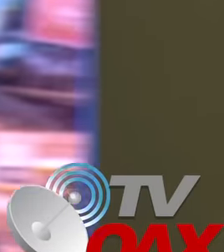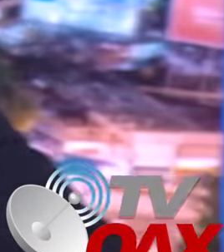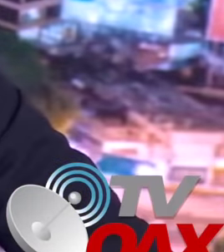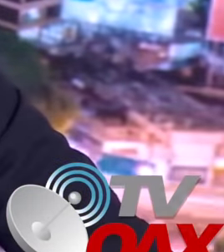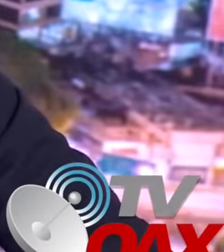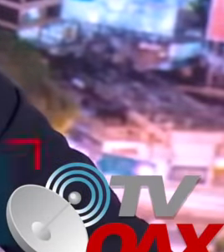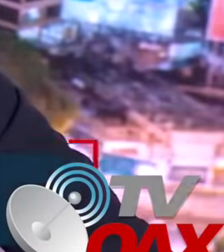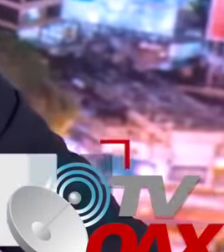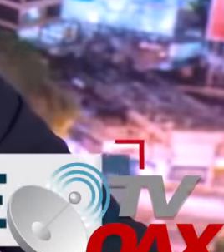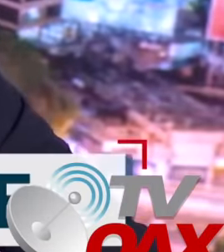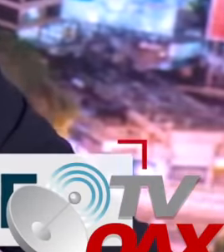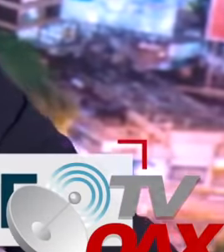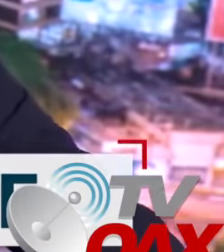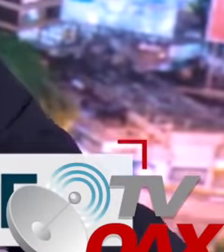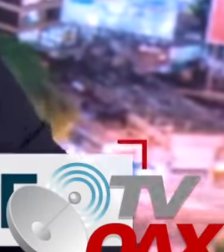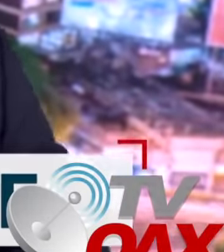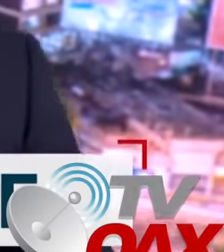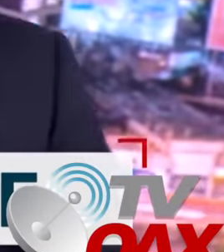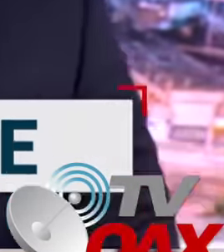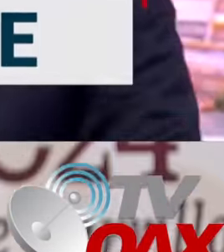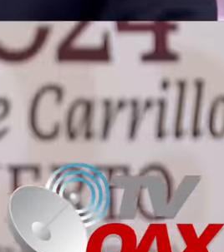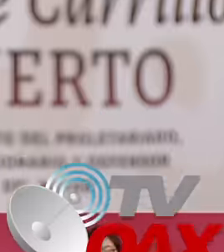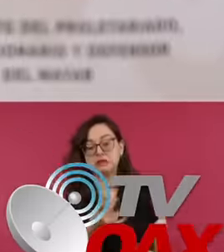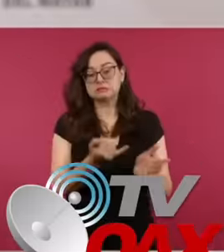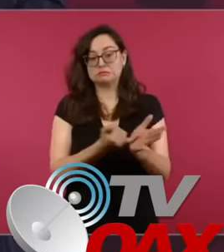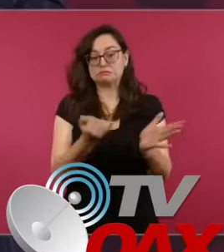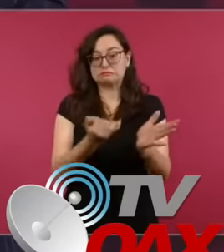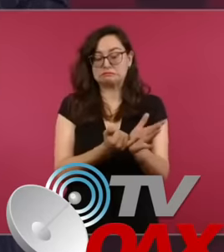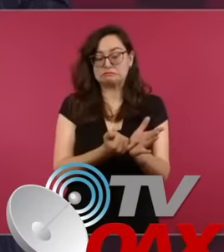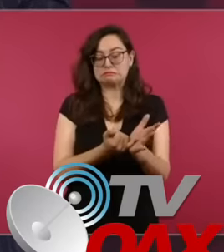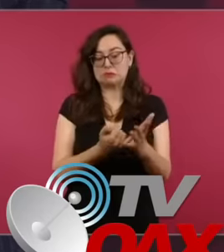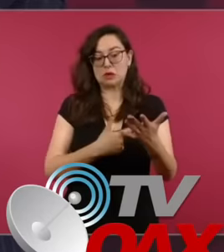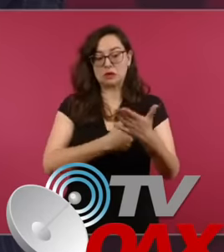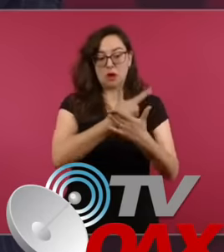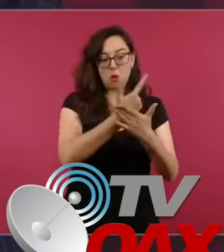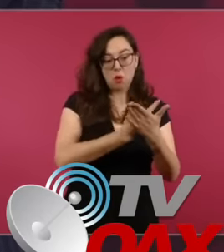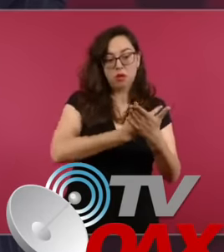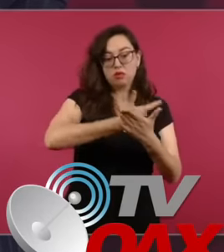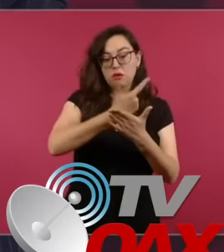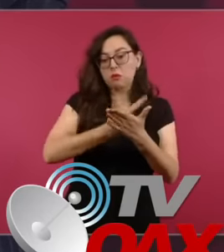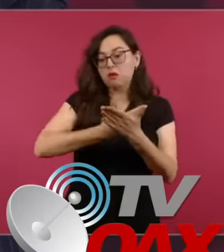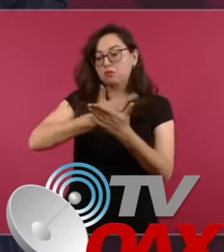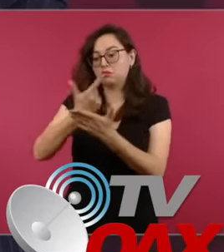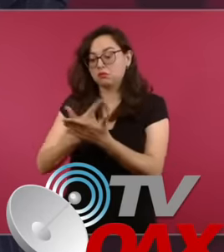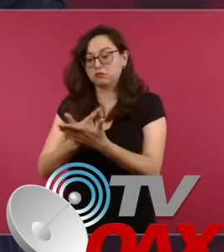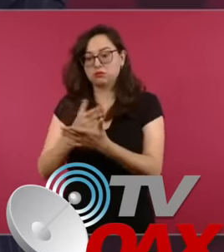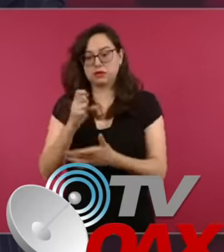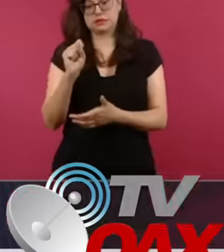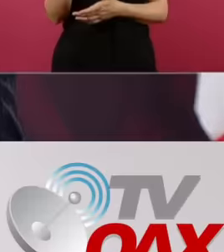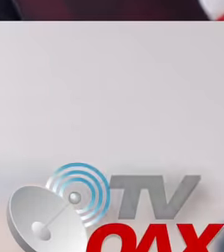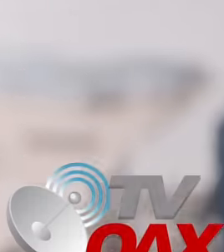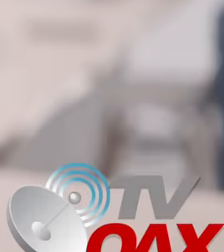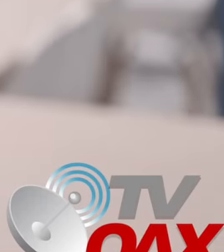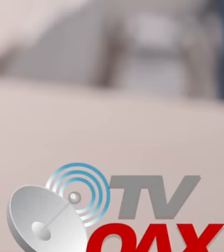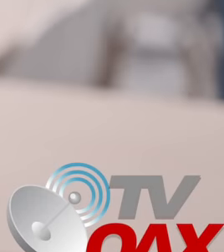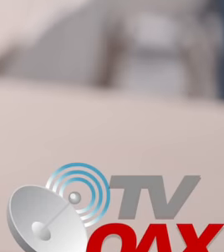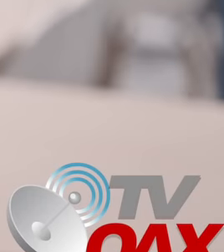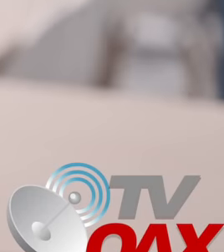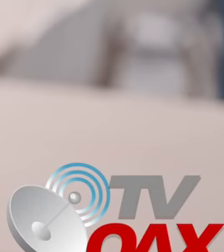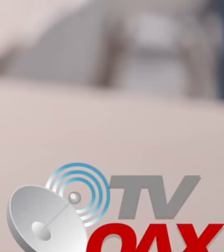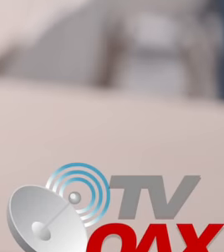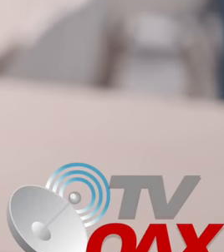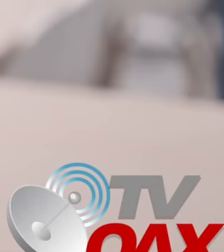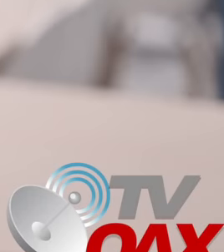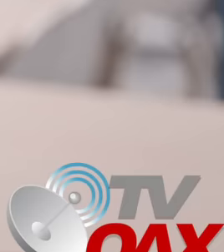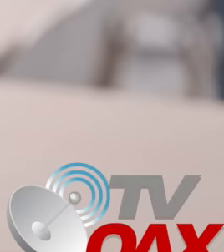y otros medios, ya que el presidente de México ha demostrado que en TV Azteca no hay libertad de expresión y todo lo que